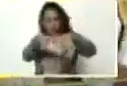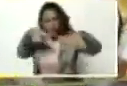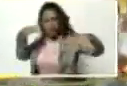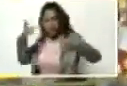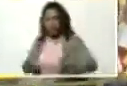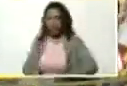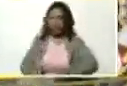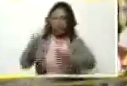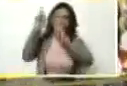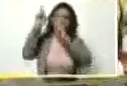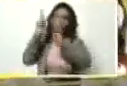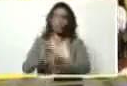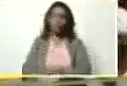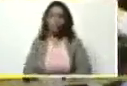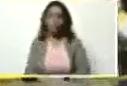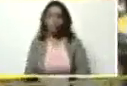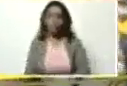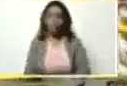¡Autorizado!